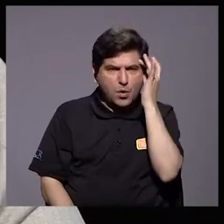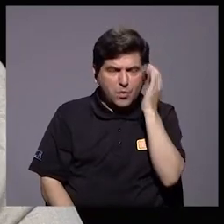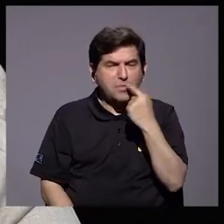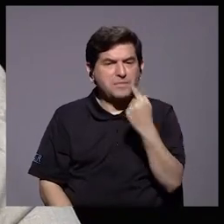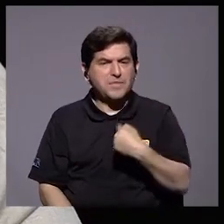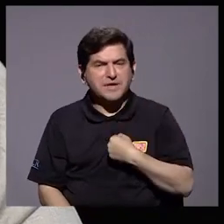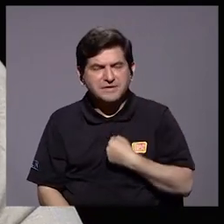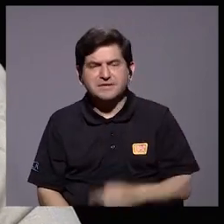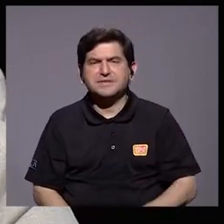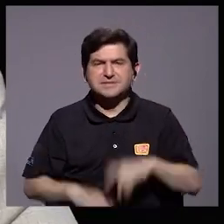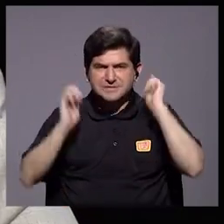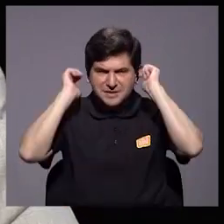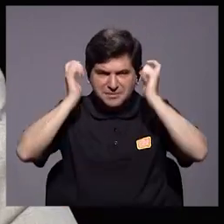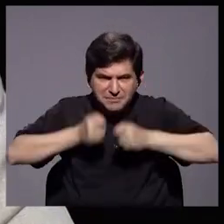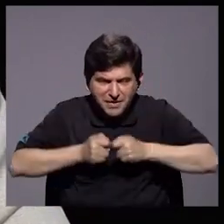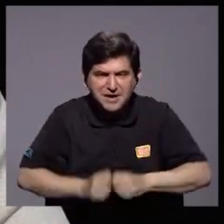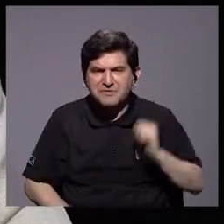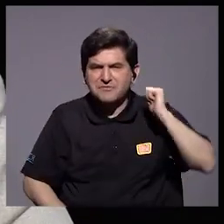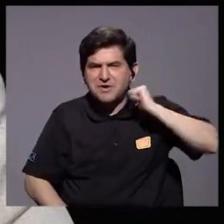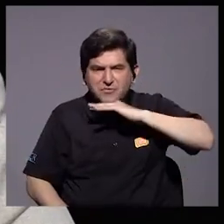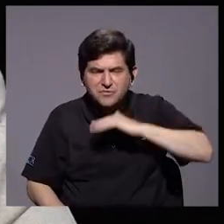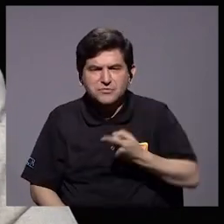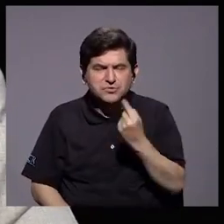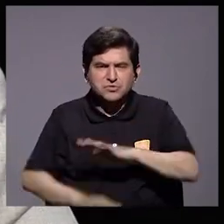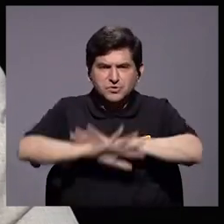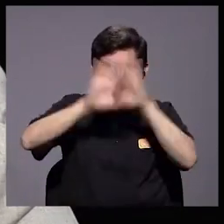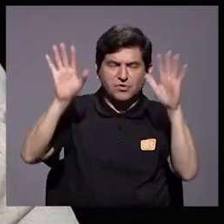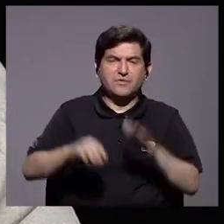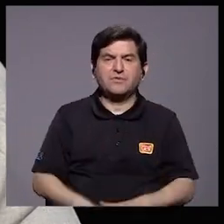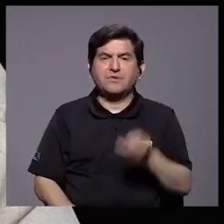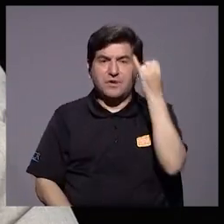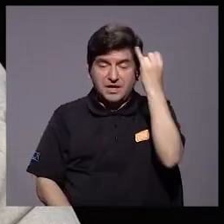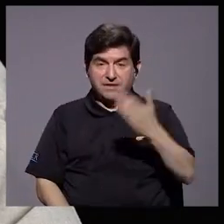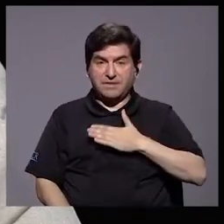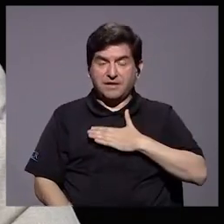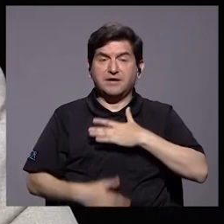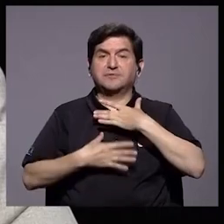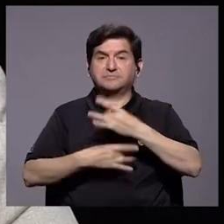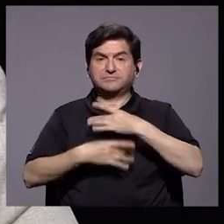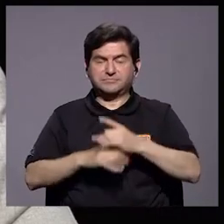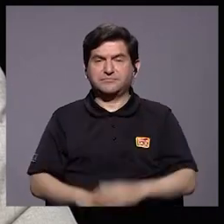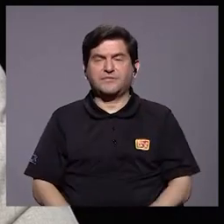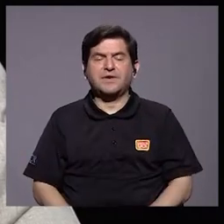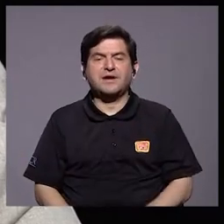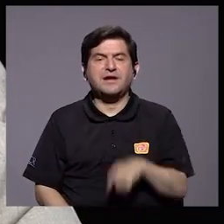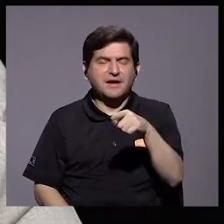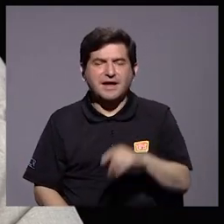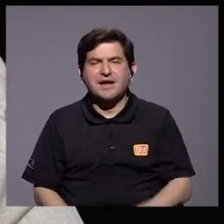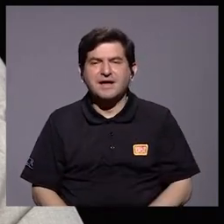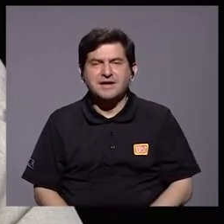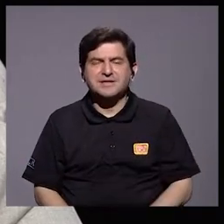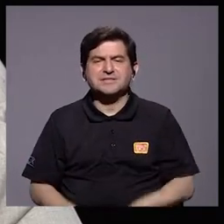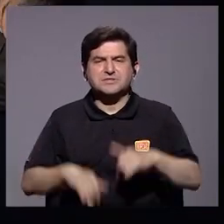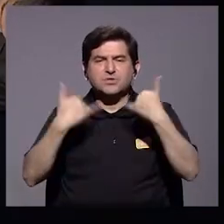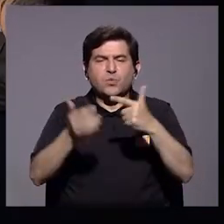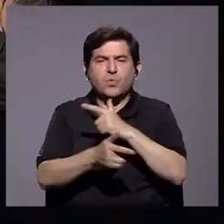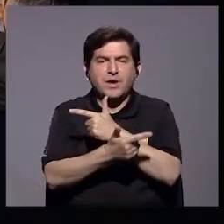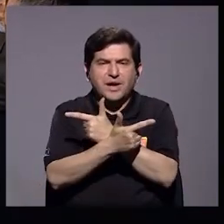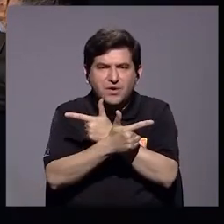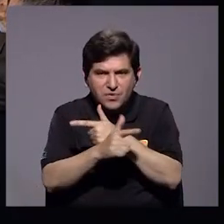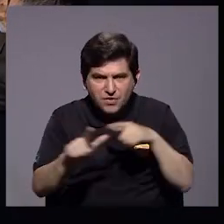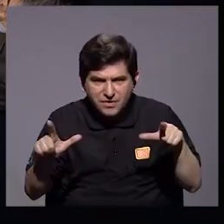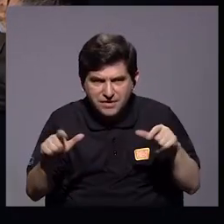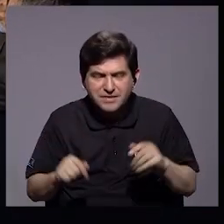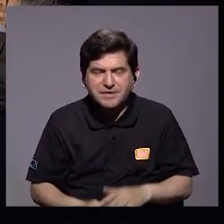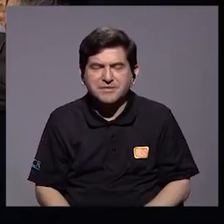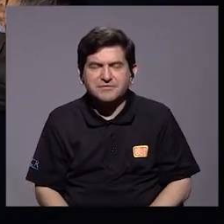dice mafia corrupción falta de transparencia usted utilizaba un concepto que a mí me llama mucho la atención que es fair play financiero sí claro